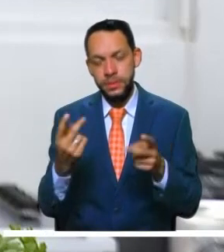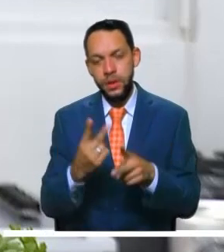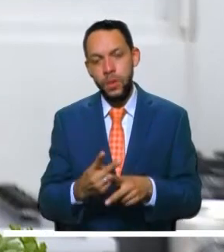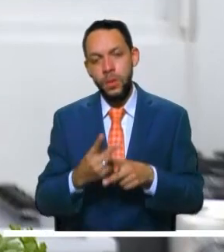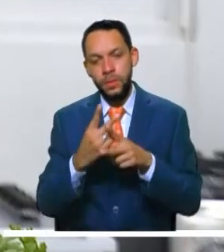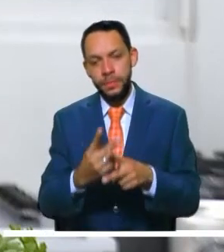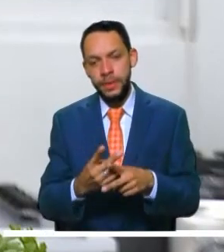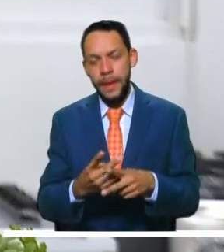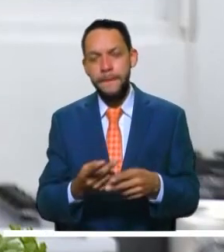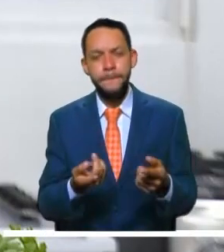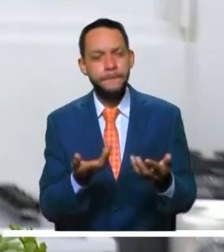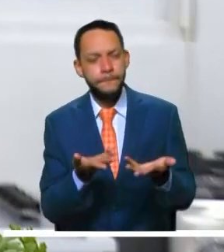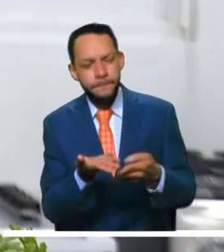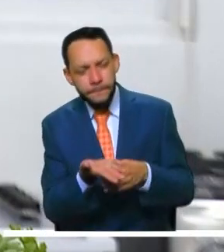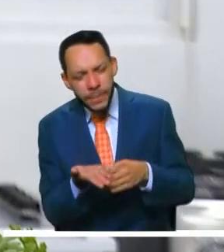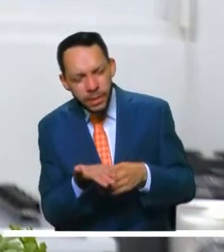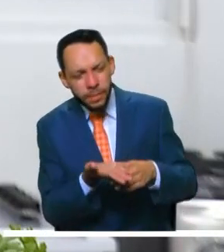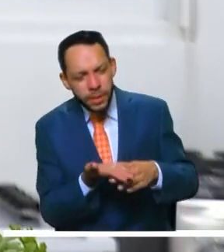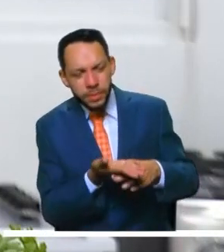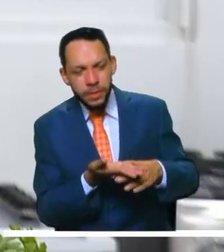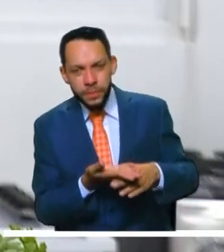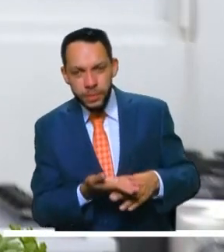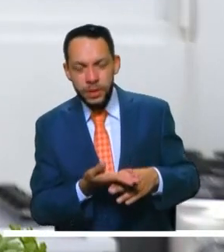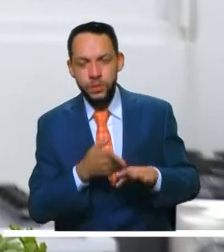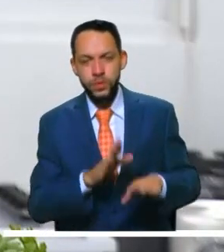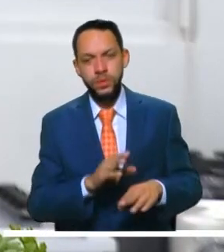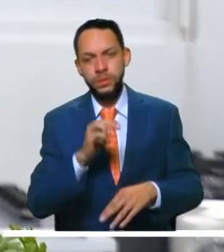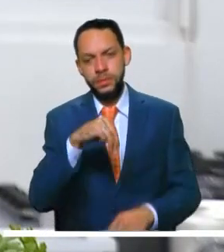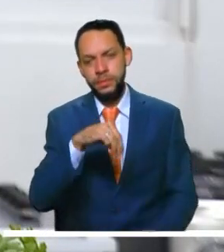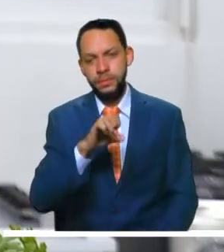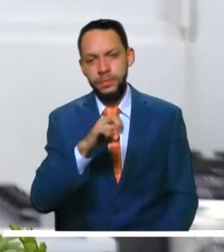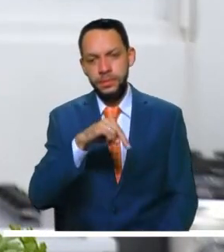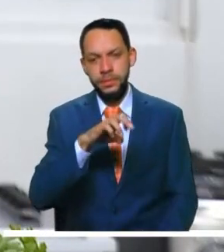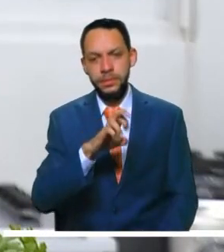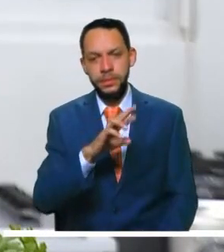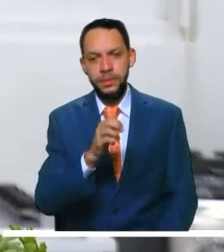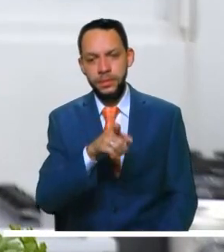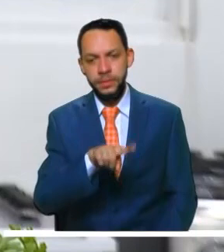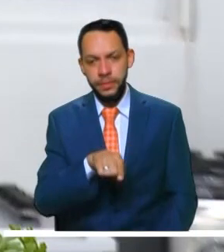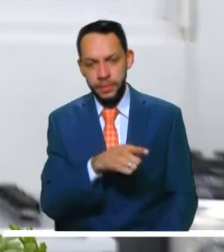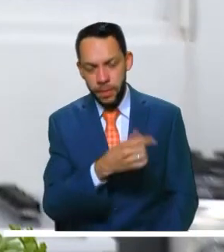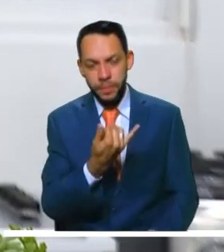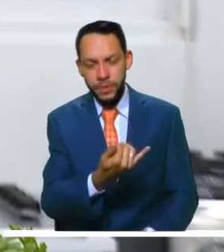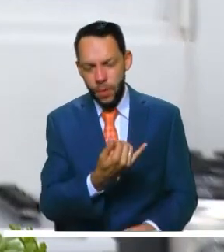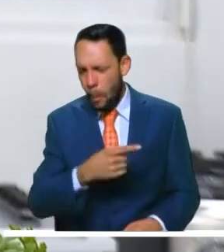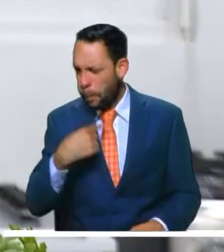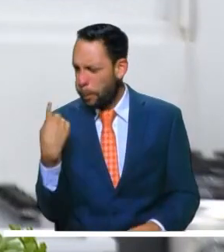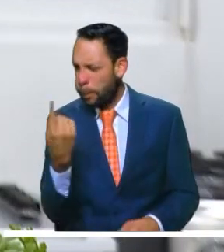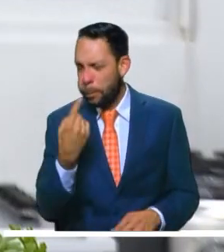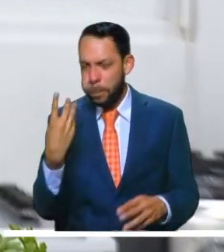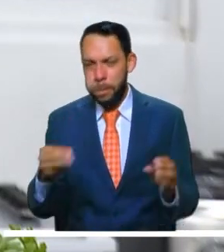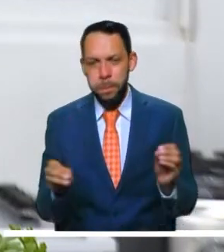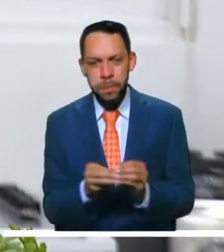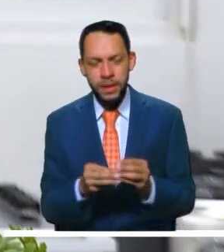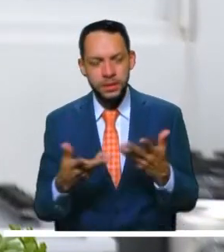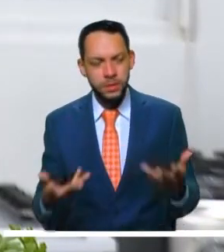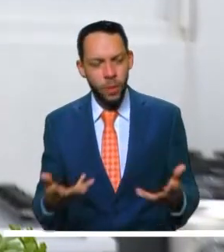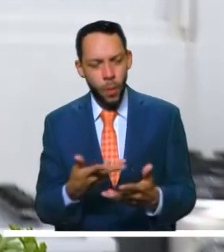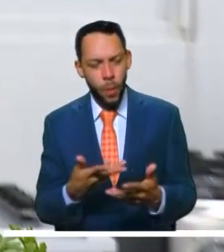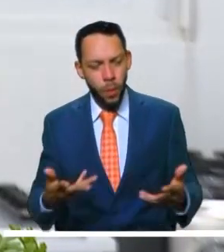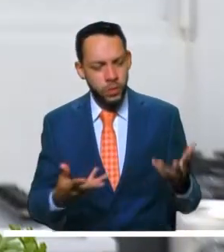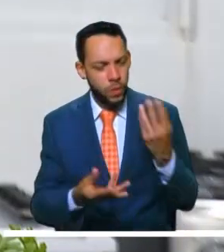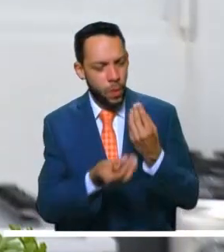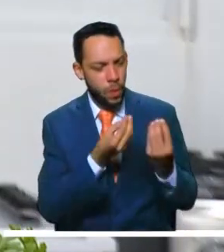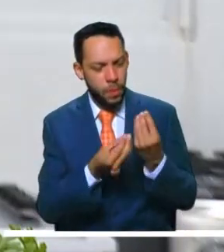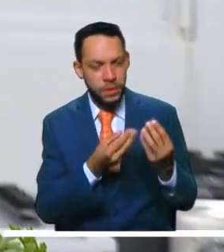pidiendo sílice, les está pidiendo minerales, porque generalmente lo que están comiendo lo